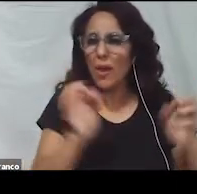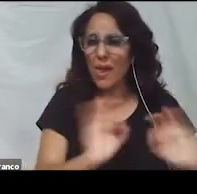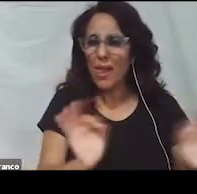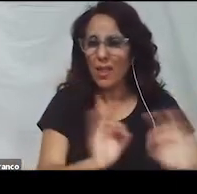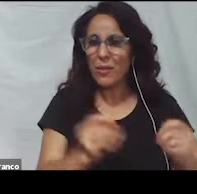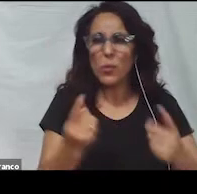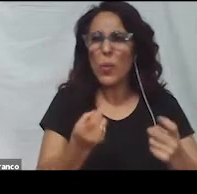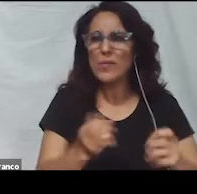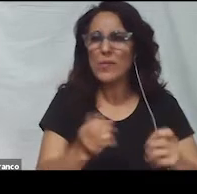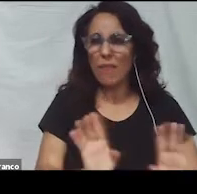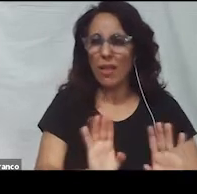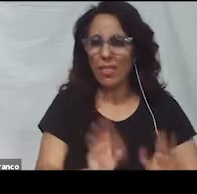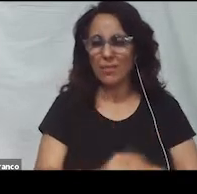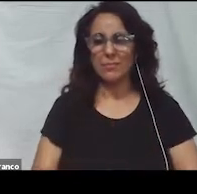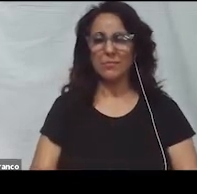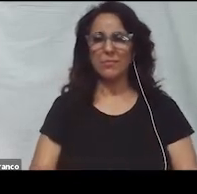al vacío.